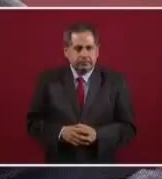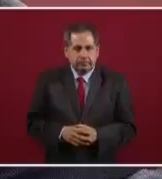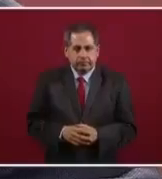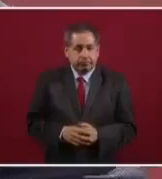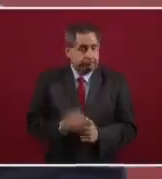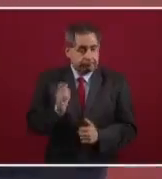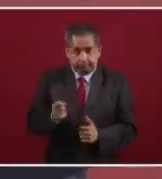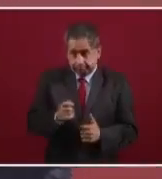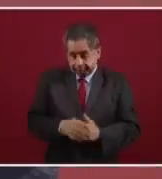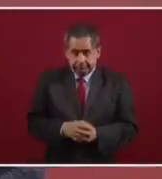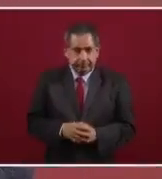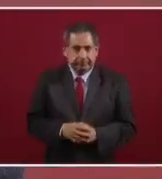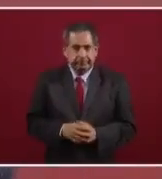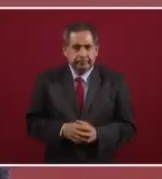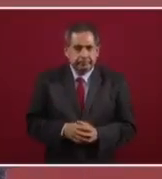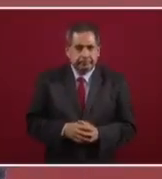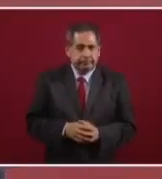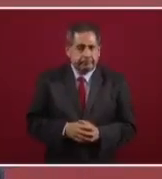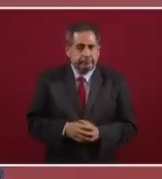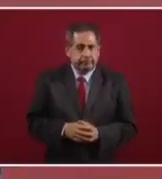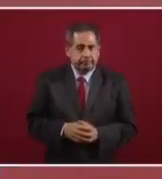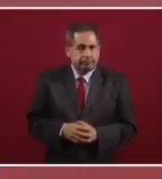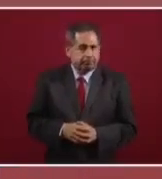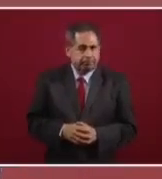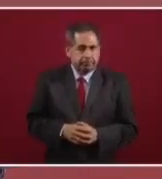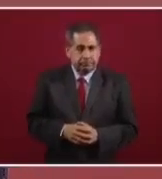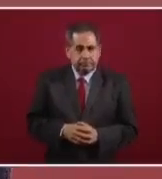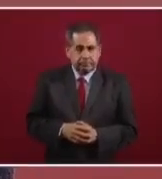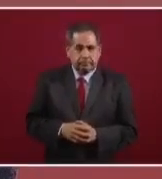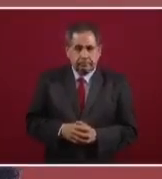Y tiene que haber,